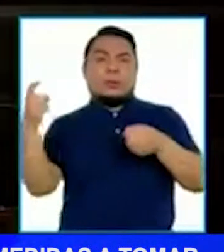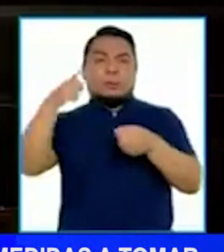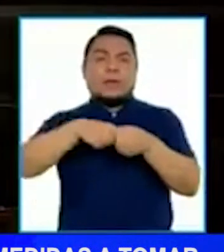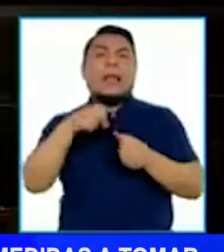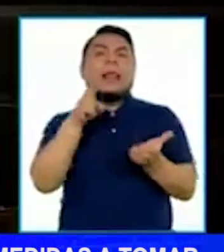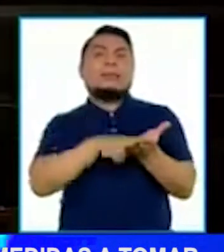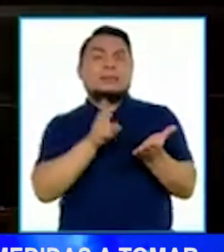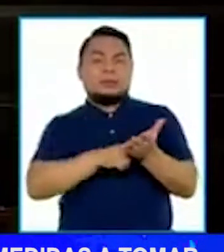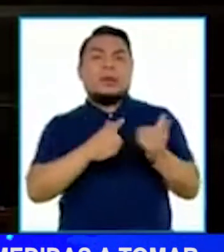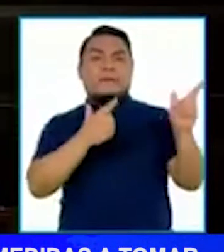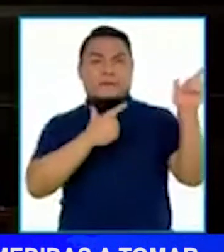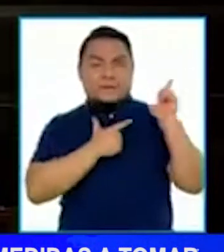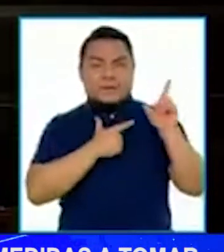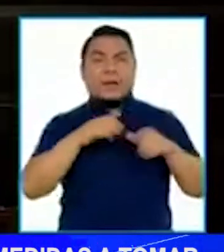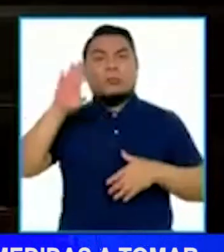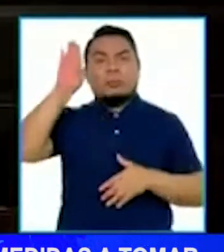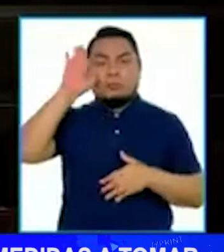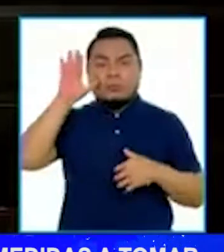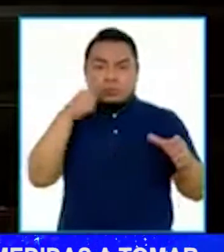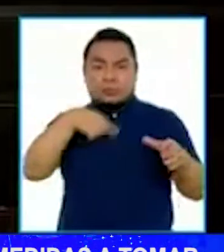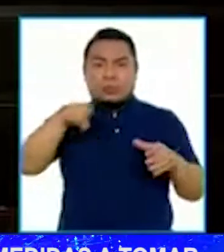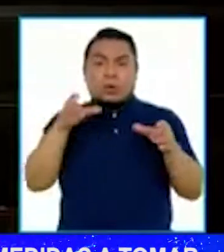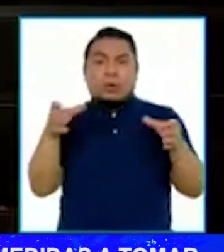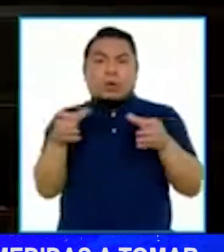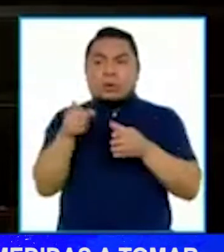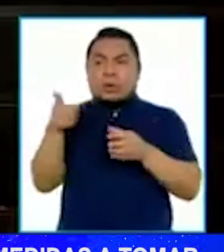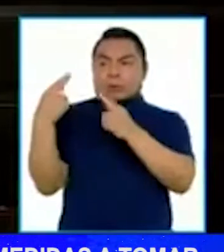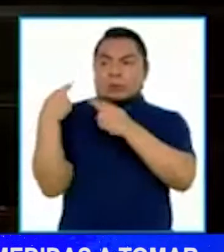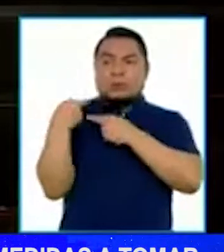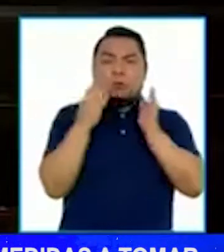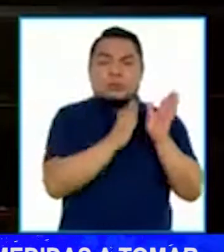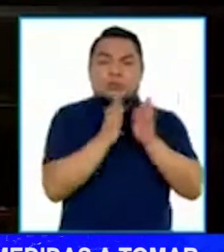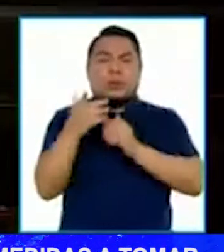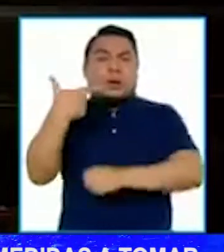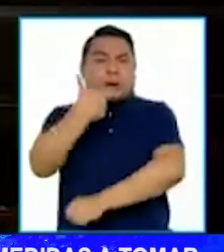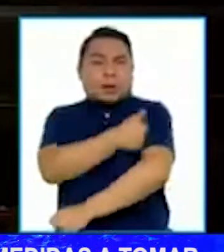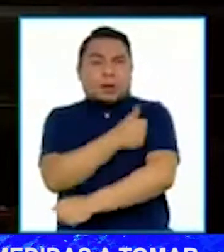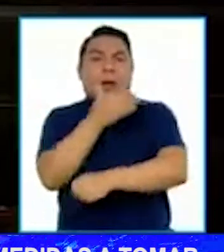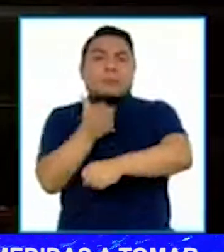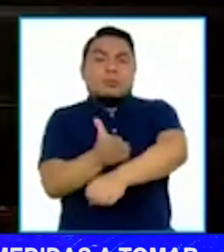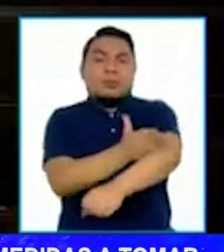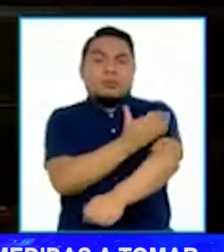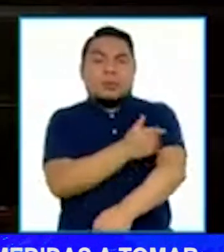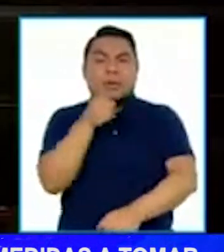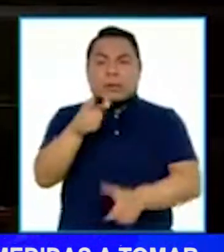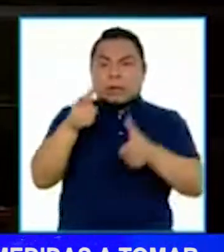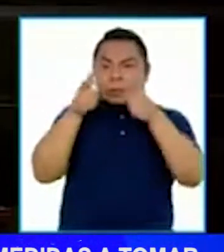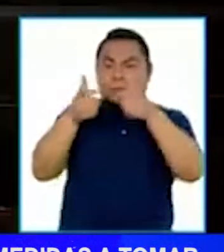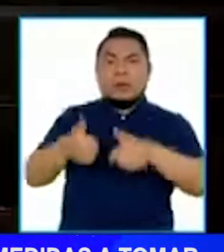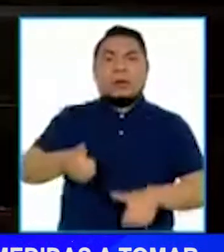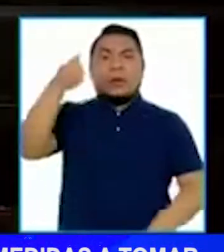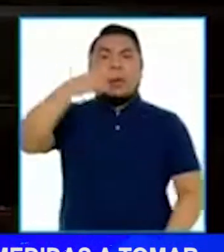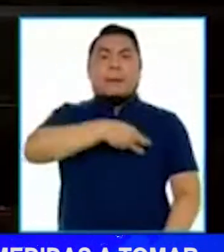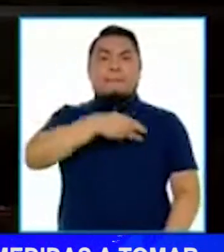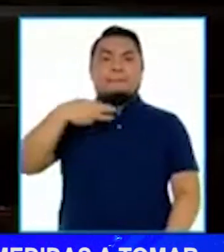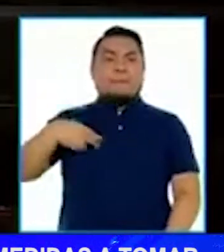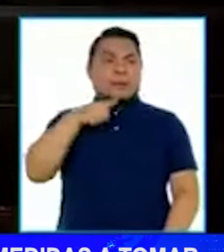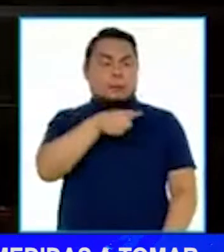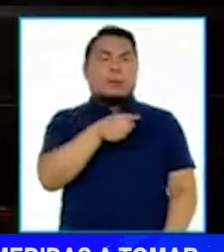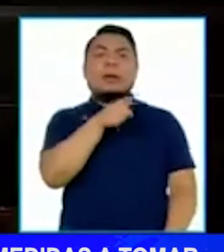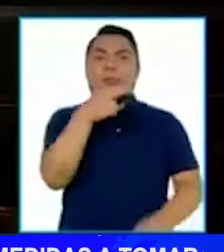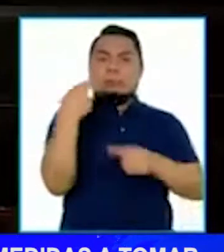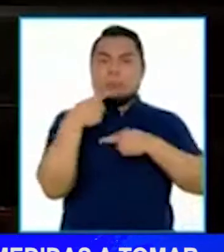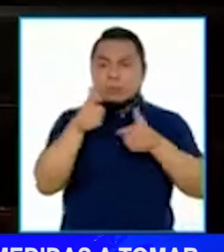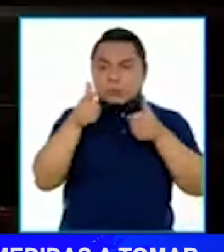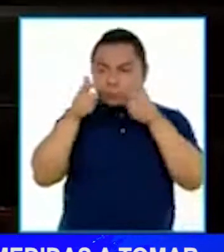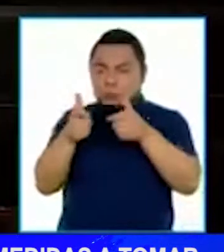la participación de Salud, Fuerzas Armadas y la Policía Nacional, el cual será supervisado por la Presidencia del